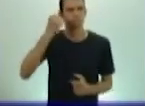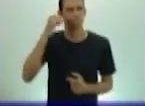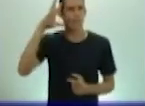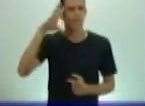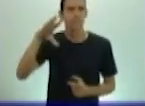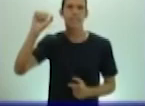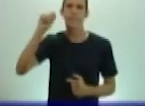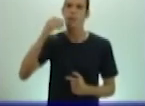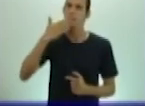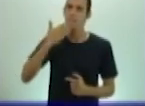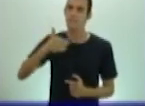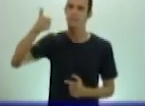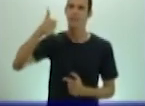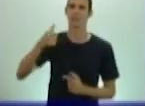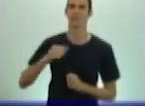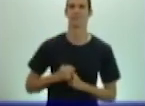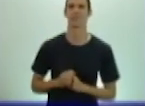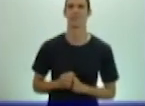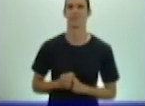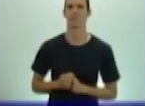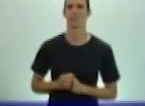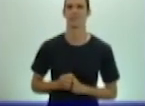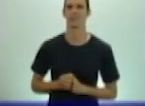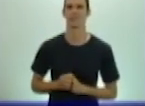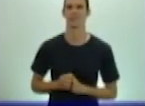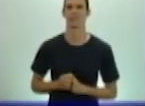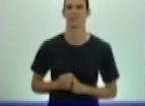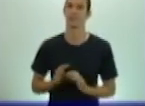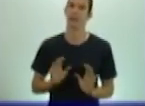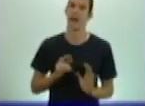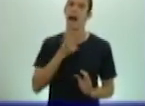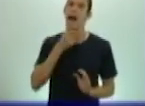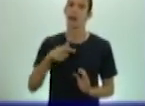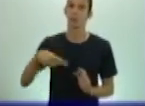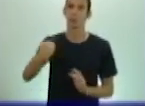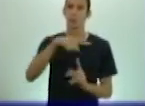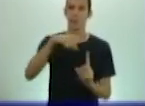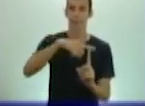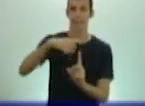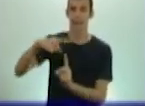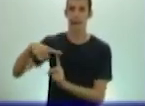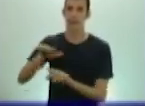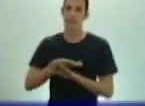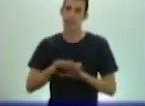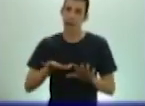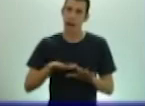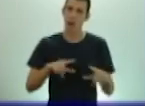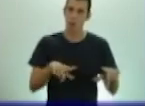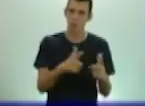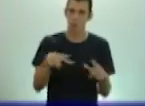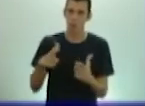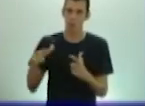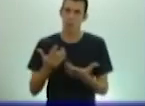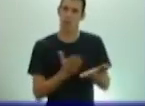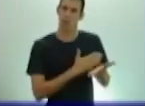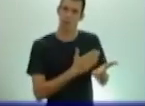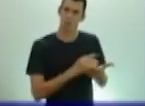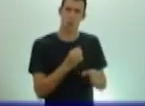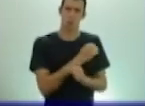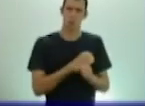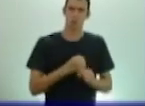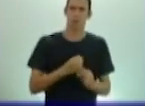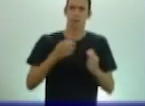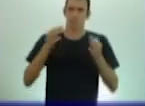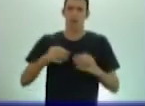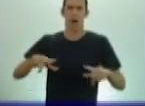que ya ustedes han recibido. De manera que si ustedes responden a estas actividades con la responsabilidad y con la seriedad que lleva, lo va a poner en